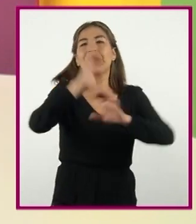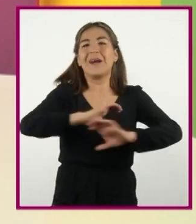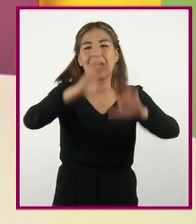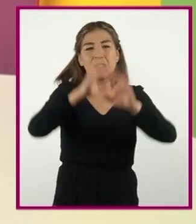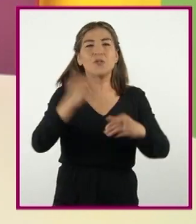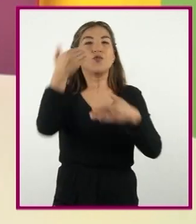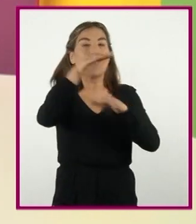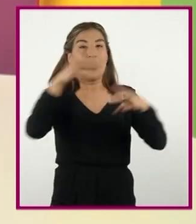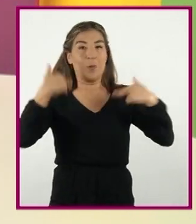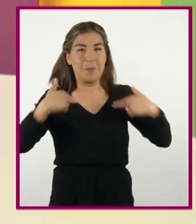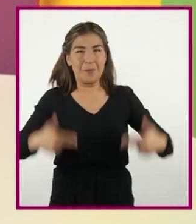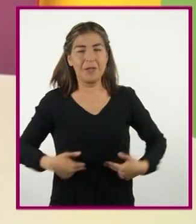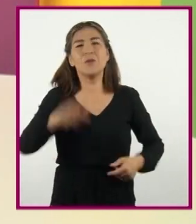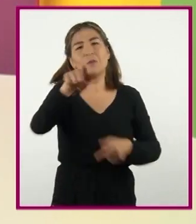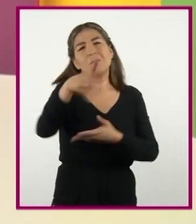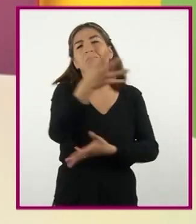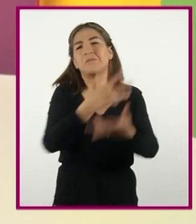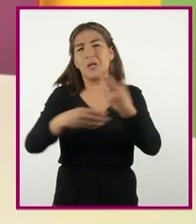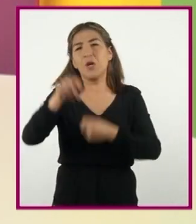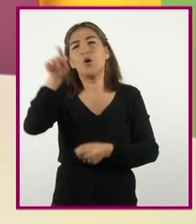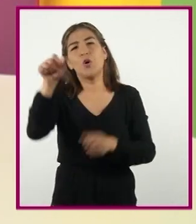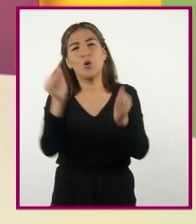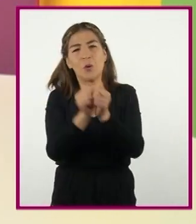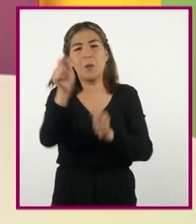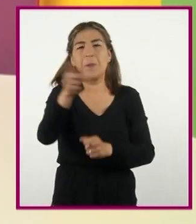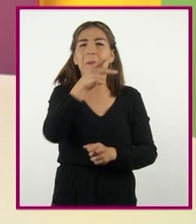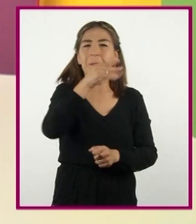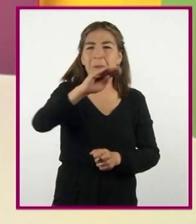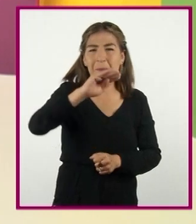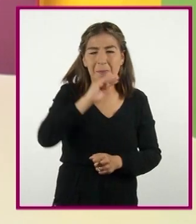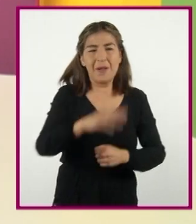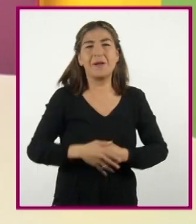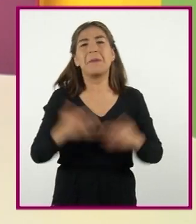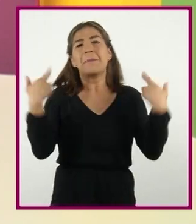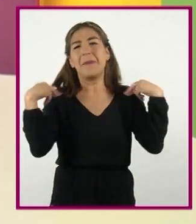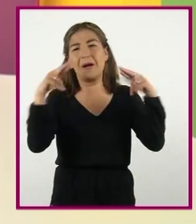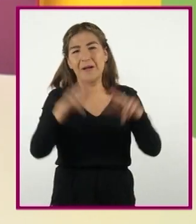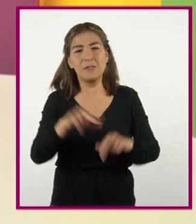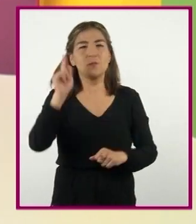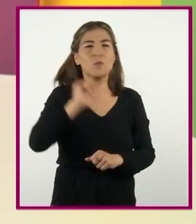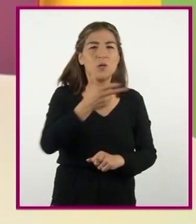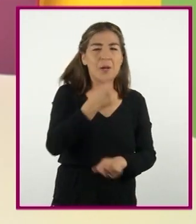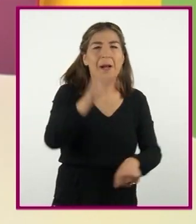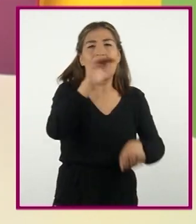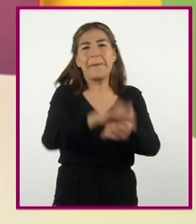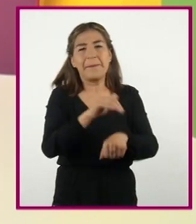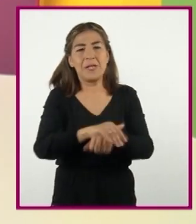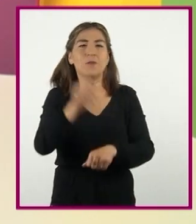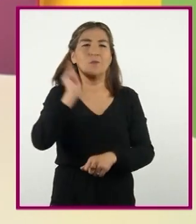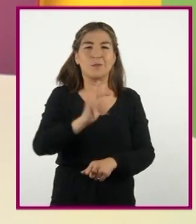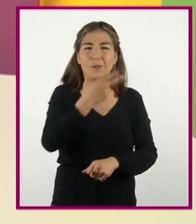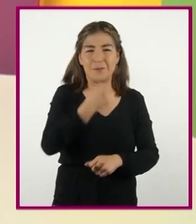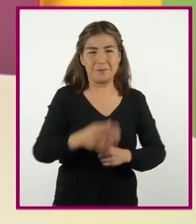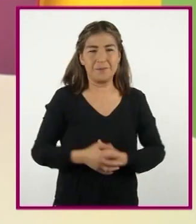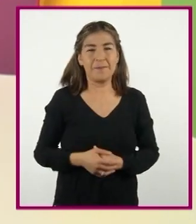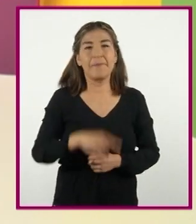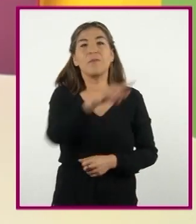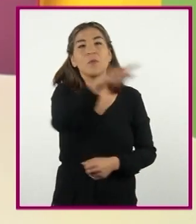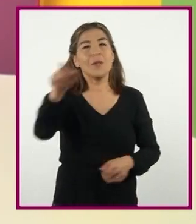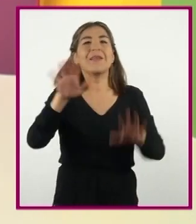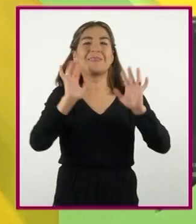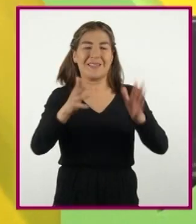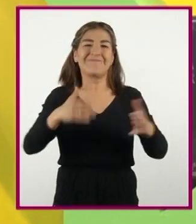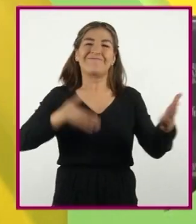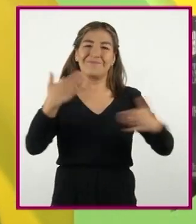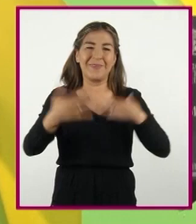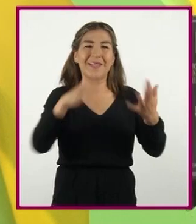humanidad y las compartan con sus padres, maestras, maestros, amigas y amigos, y que las